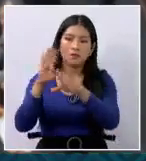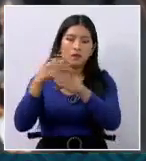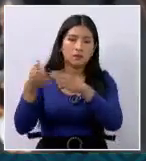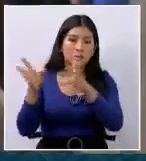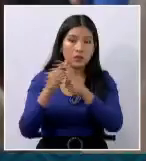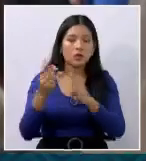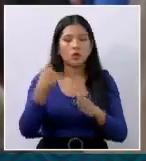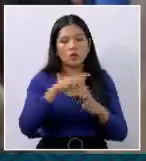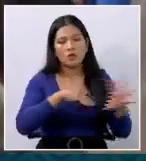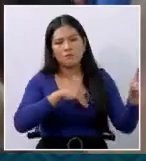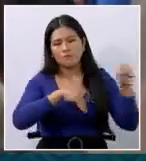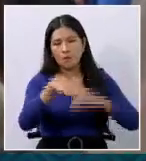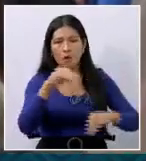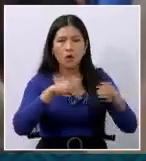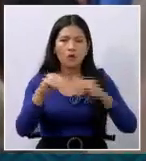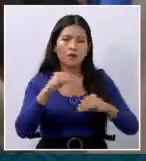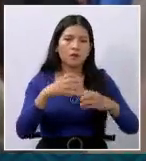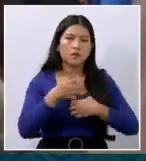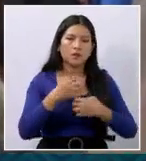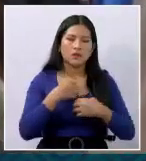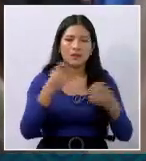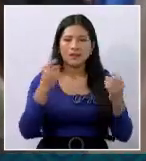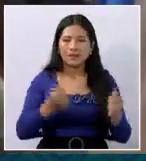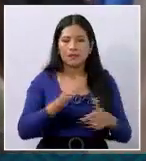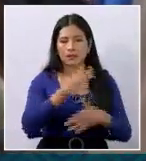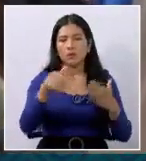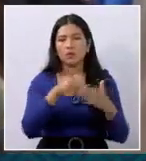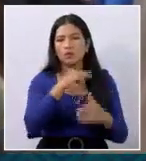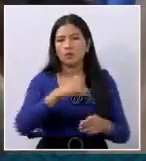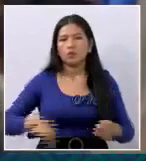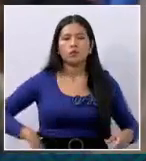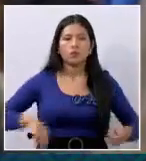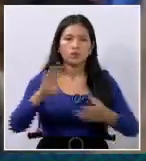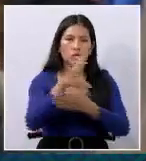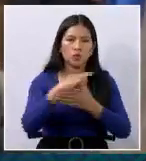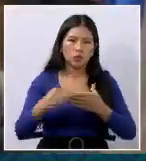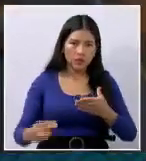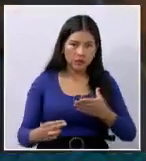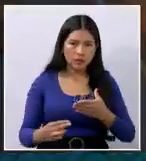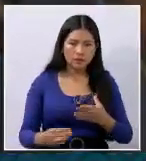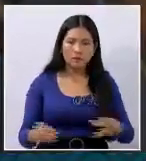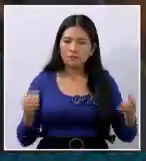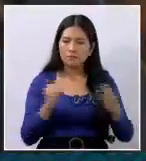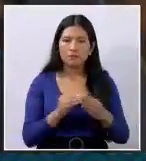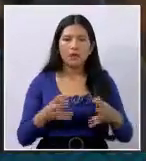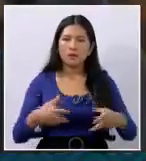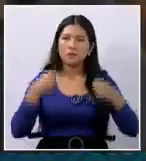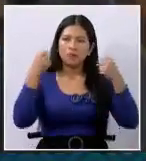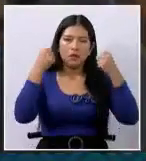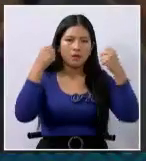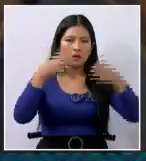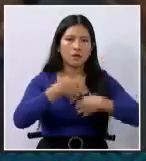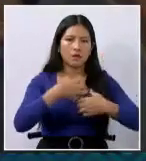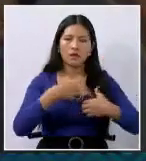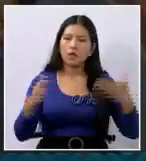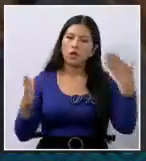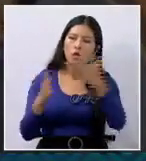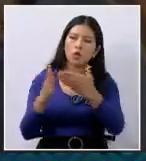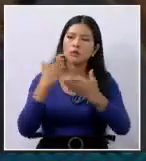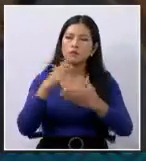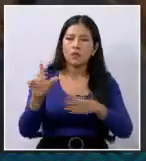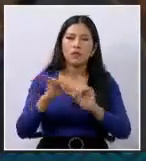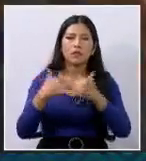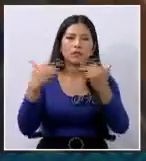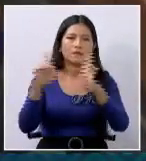Asamblea Legislativa Plurinacional, el Sistema Asociativo Municipal de Chuquisaca iniciará con medidas de presión en contra de la Asamblea